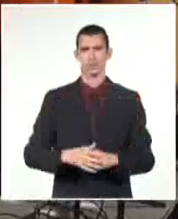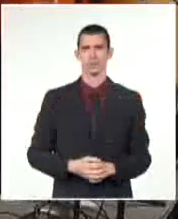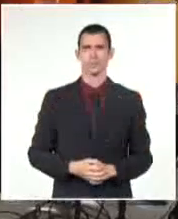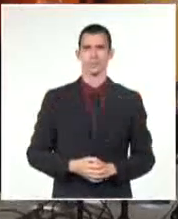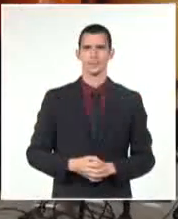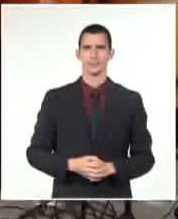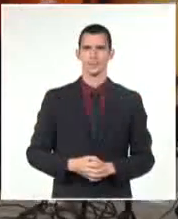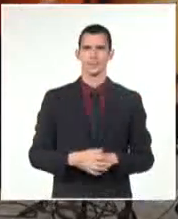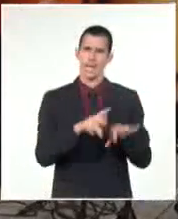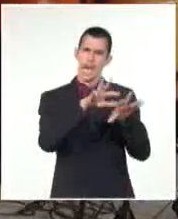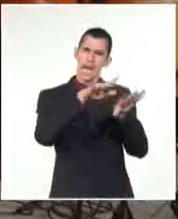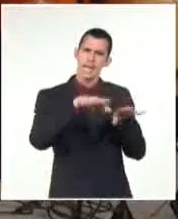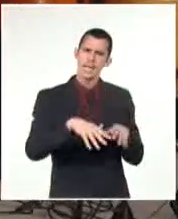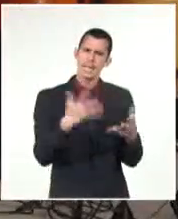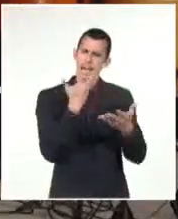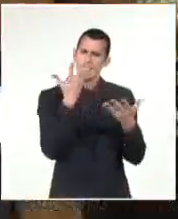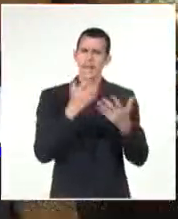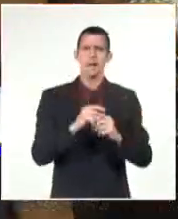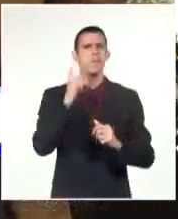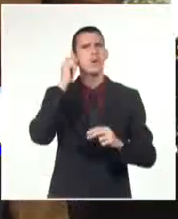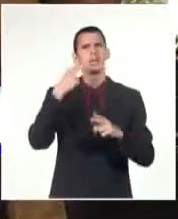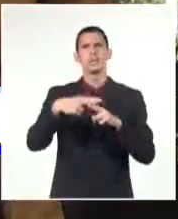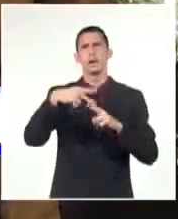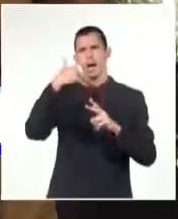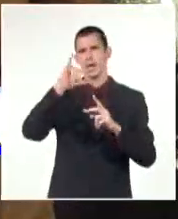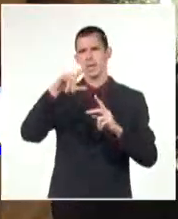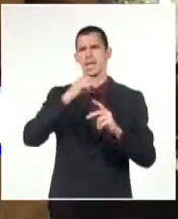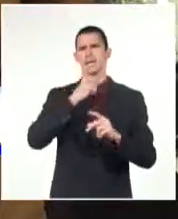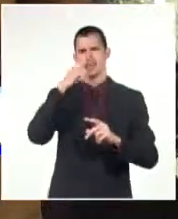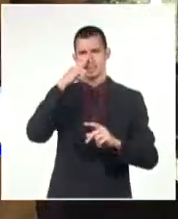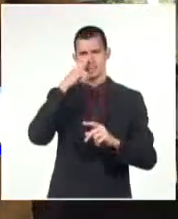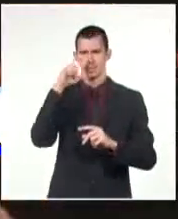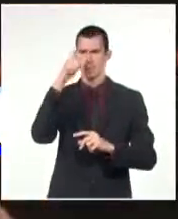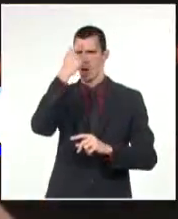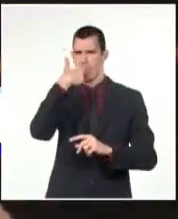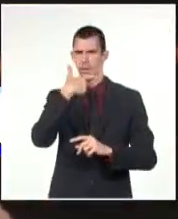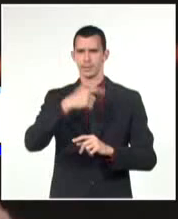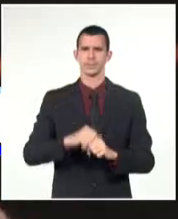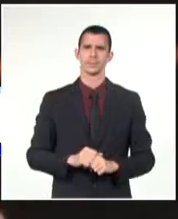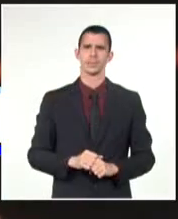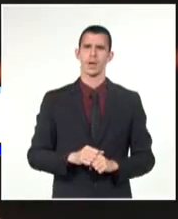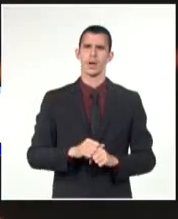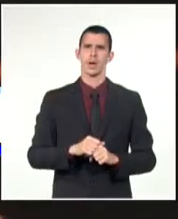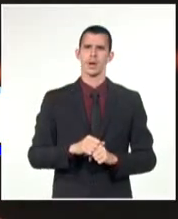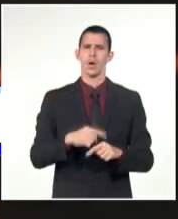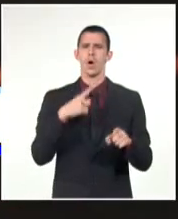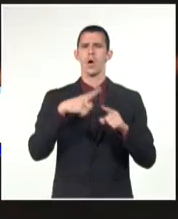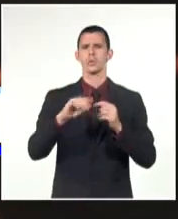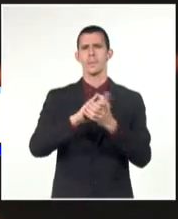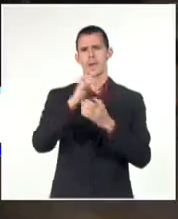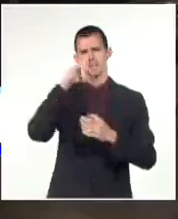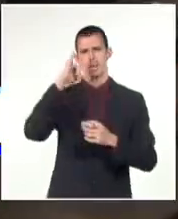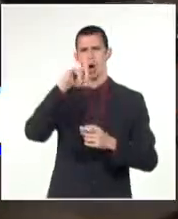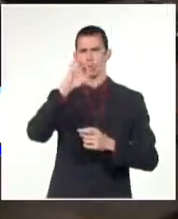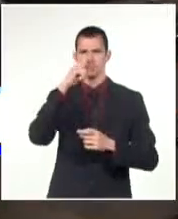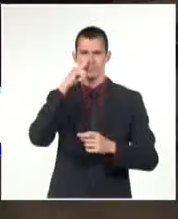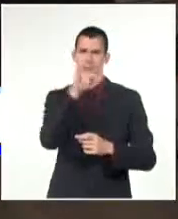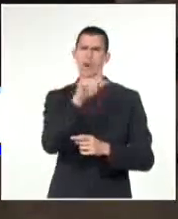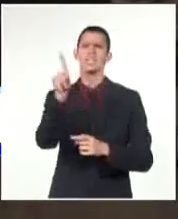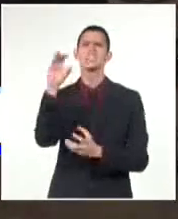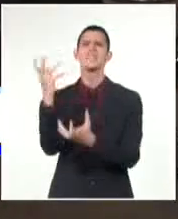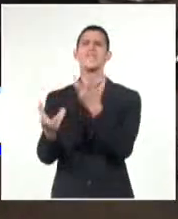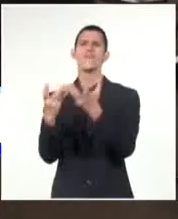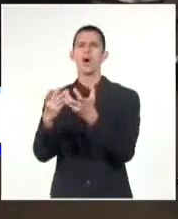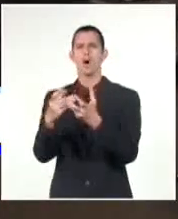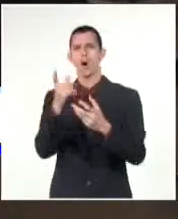premio Ailén Castilla Padrón del periódico Invasor de Ciego de Ávila y la mención fue para Miguel Ángel Castiñeira de Cienfuegos, colaborador